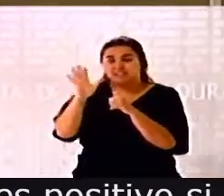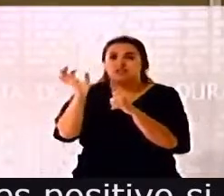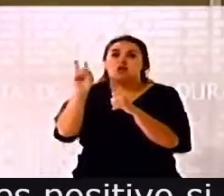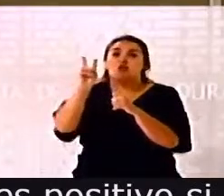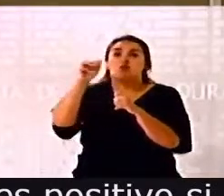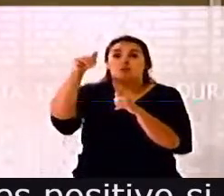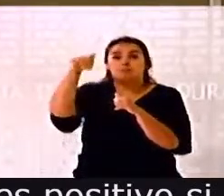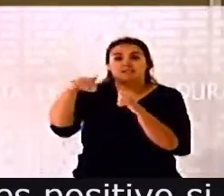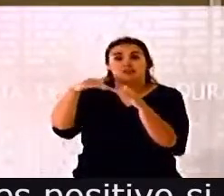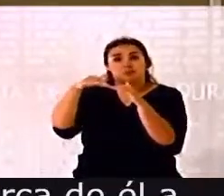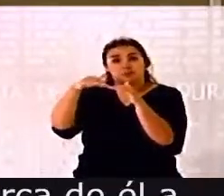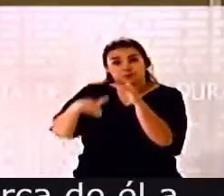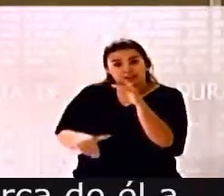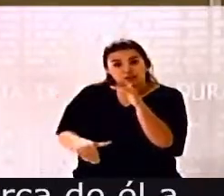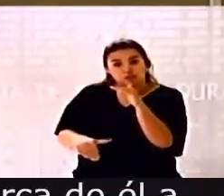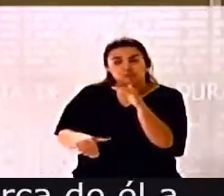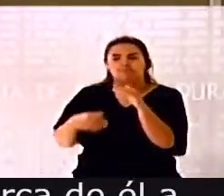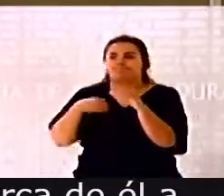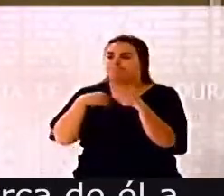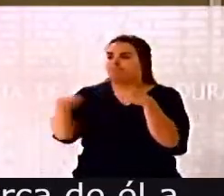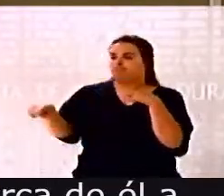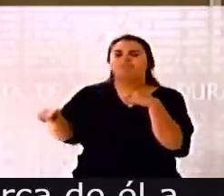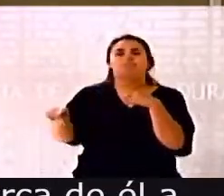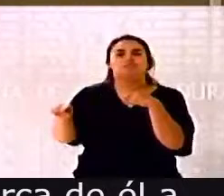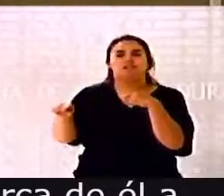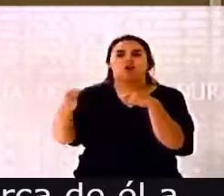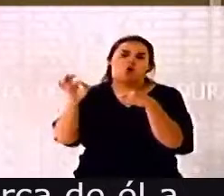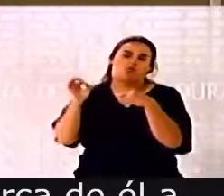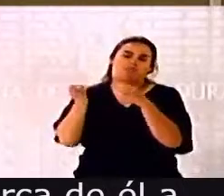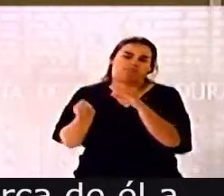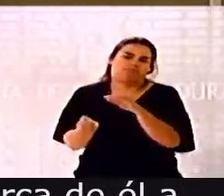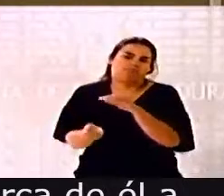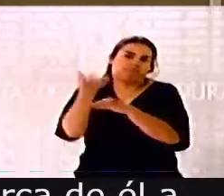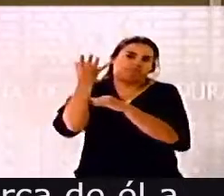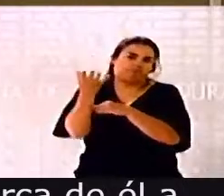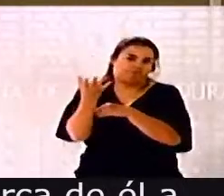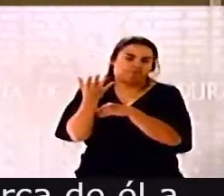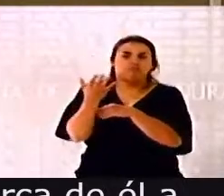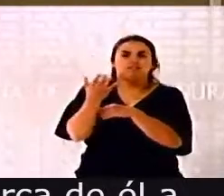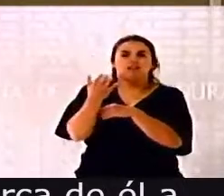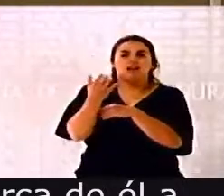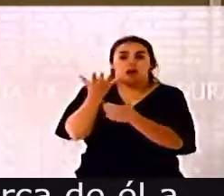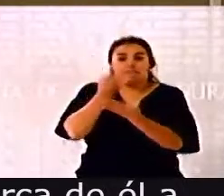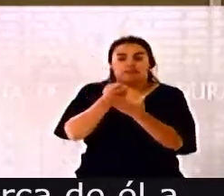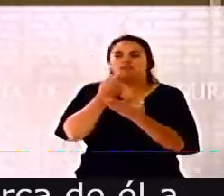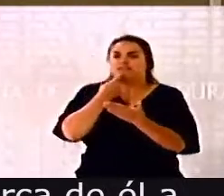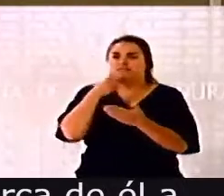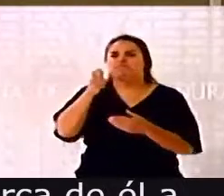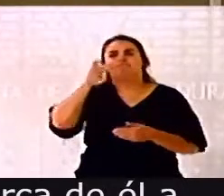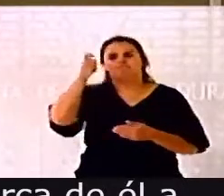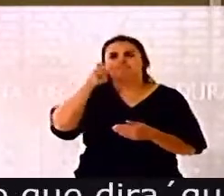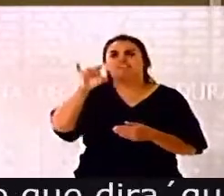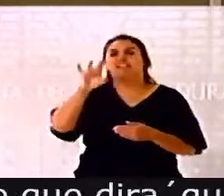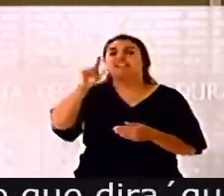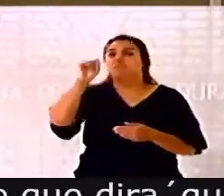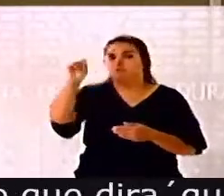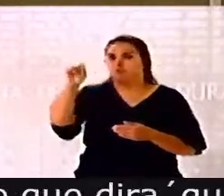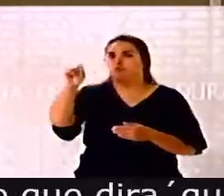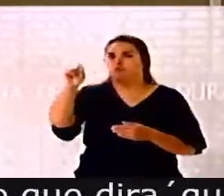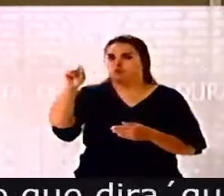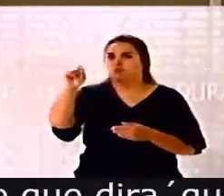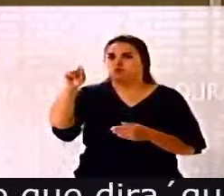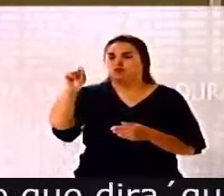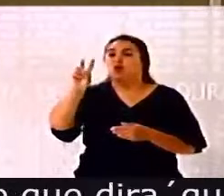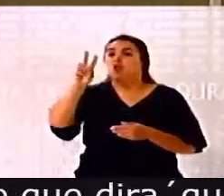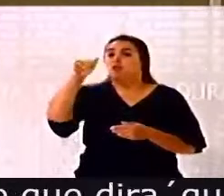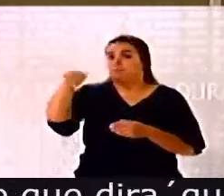le saltará un SMS o un mensaje en la aplicación que le dirá que ha estado más de 15 minutos a menos de 2